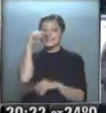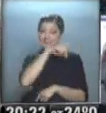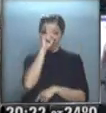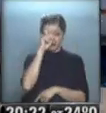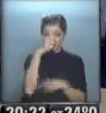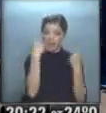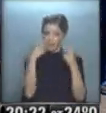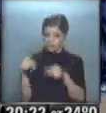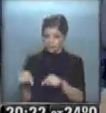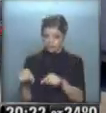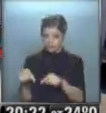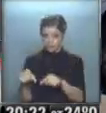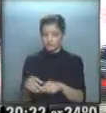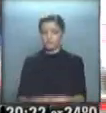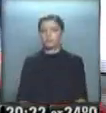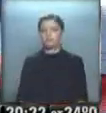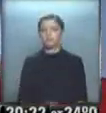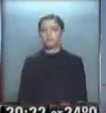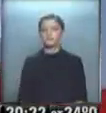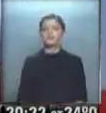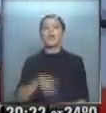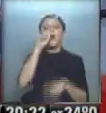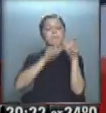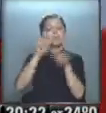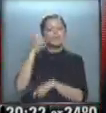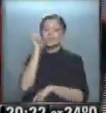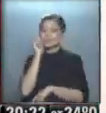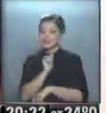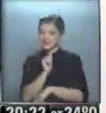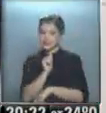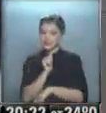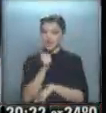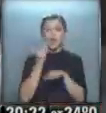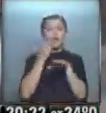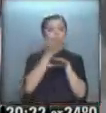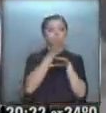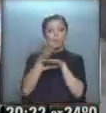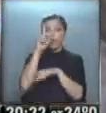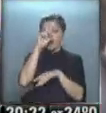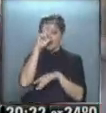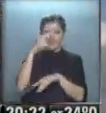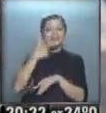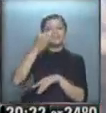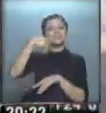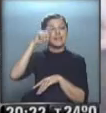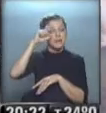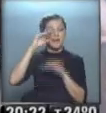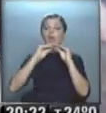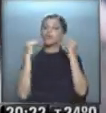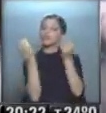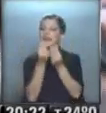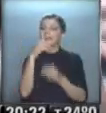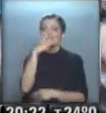Piñero y Ramos Mejía. Los pacientes heridos que fueron evacuados por el SAME fueron